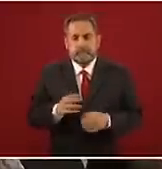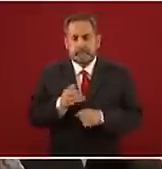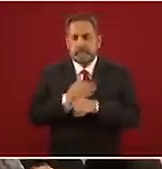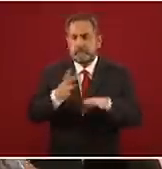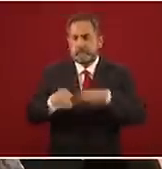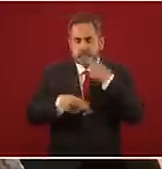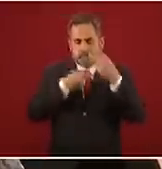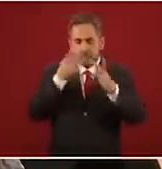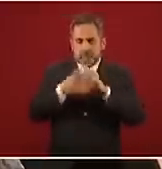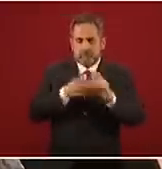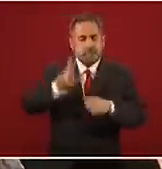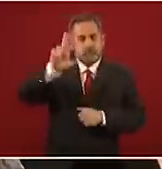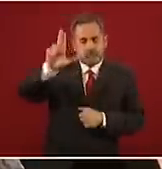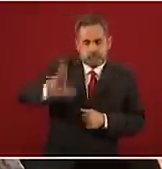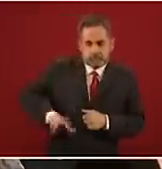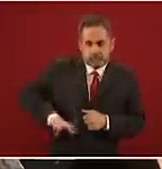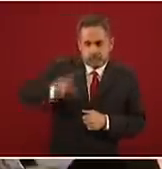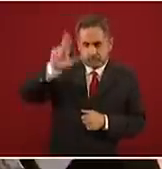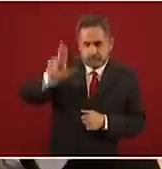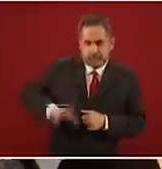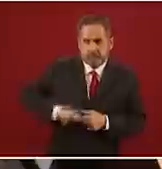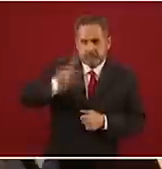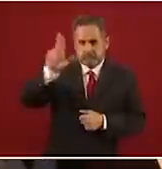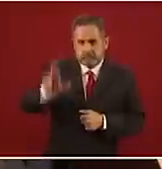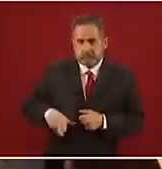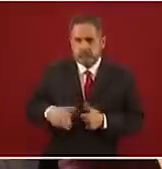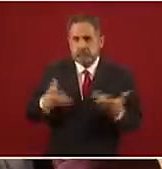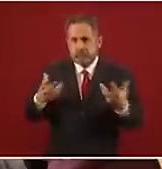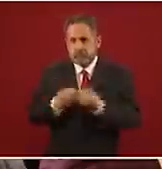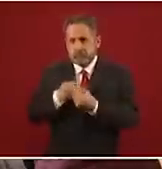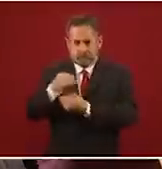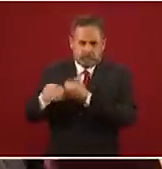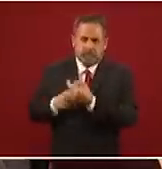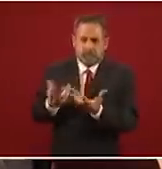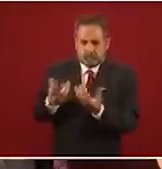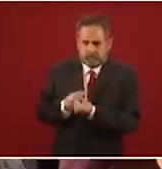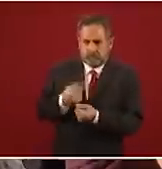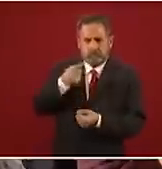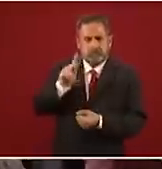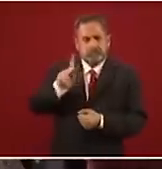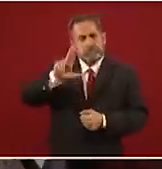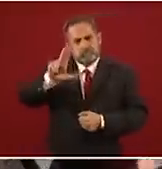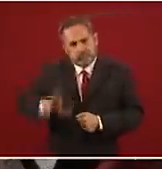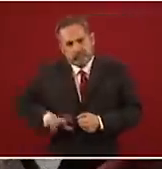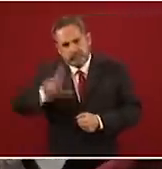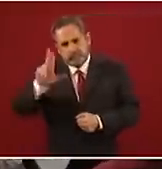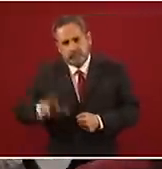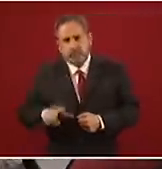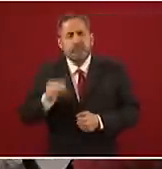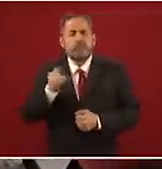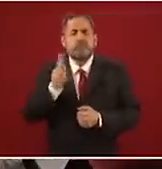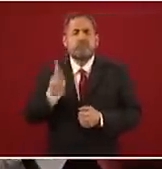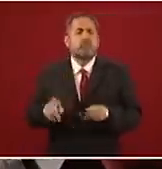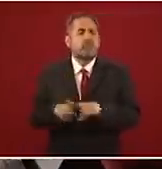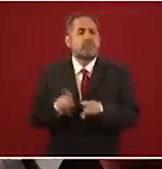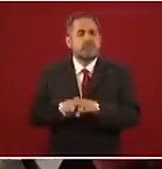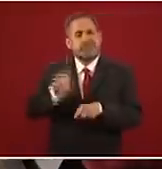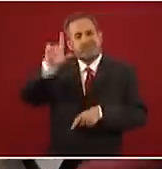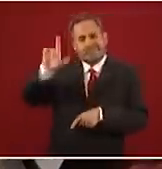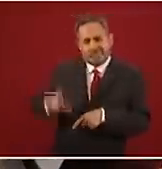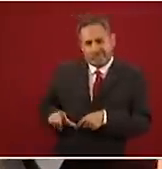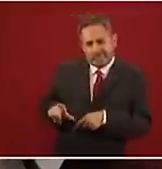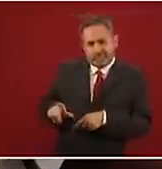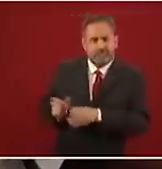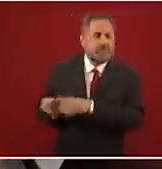informar los martes. Vamos a acompañar todos, pero así como Ricardo Sheffield es